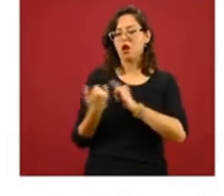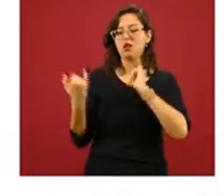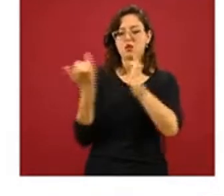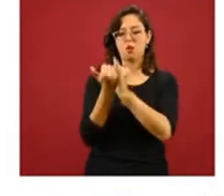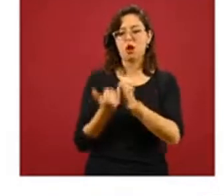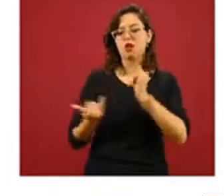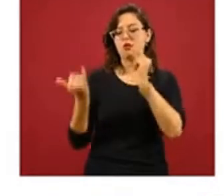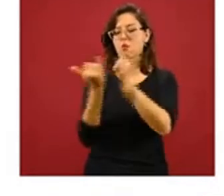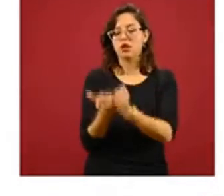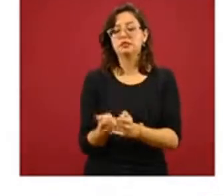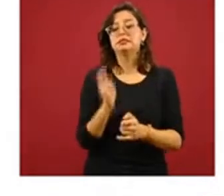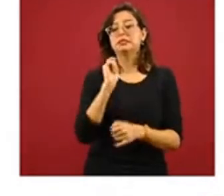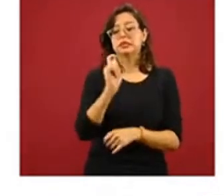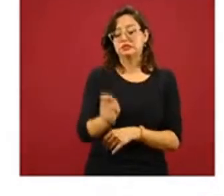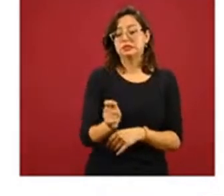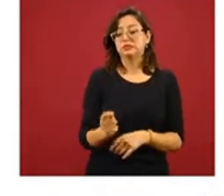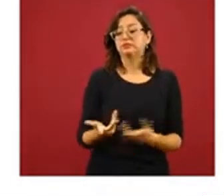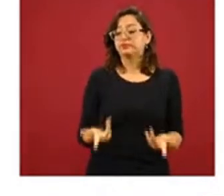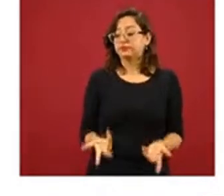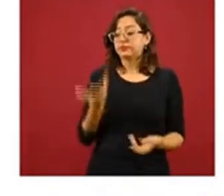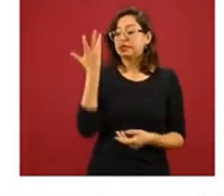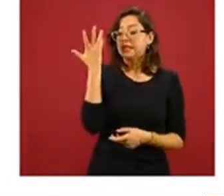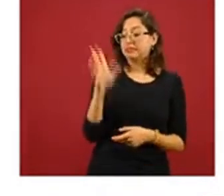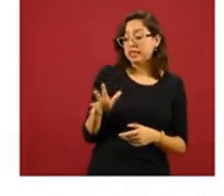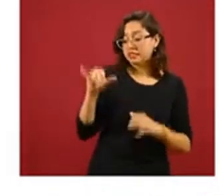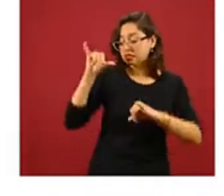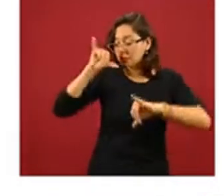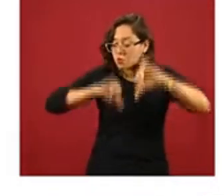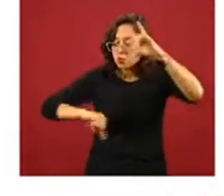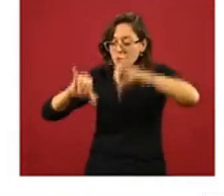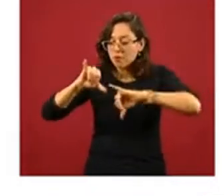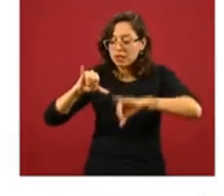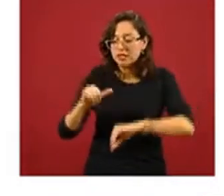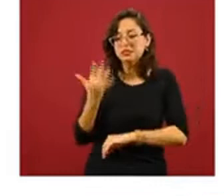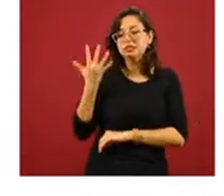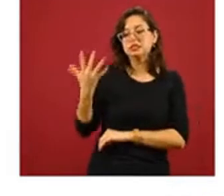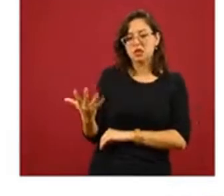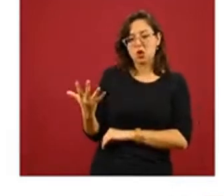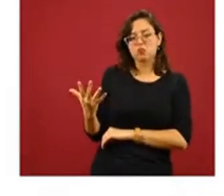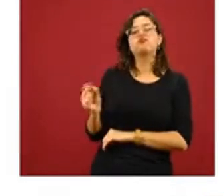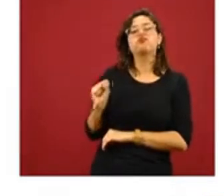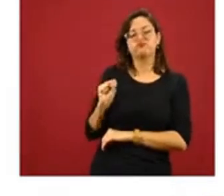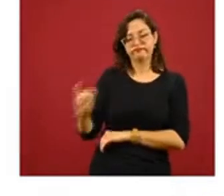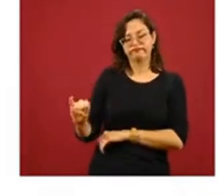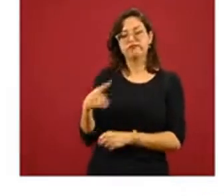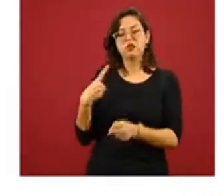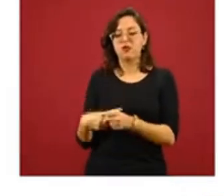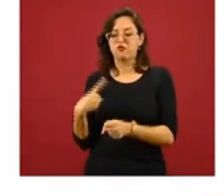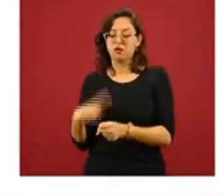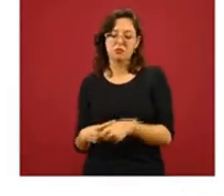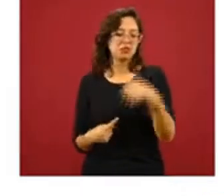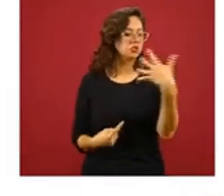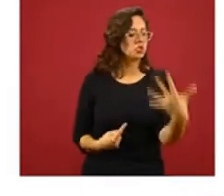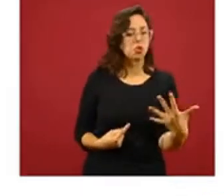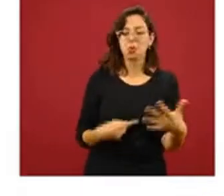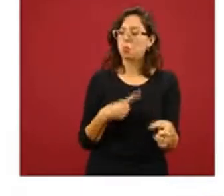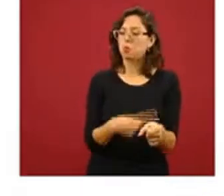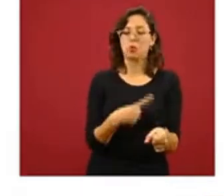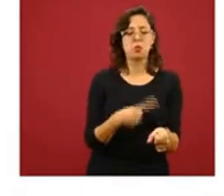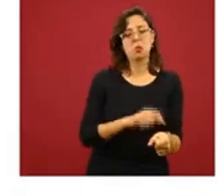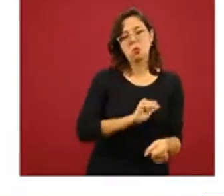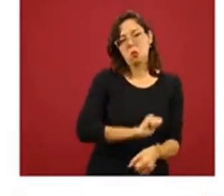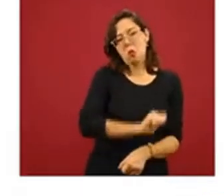5 personas de 10 que se tomaron la muestra fueron positivas al virus, las otras 5 probablemente tenían algún